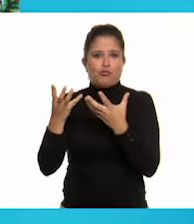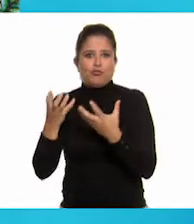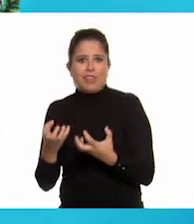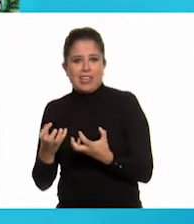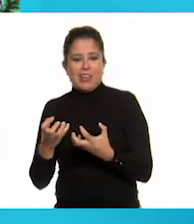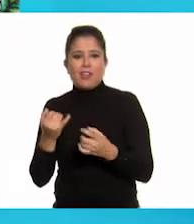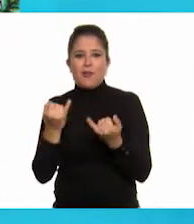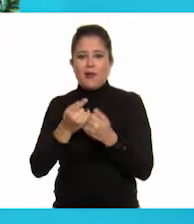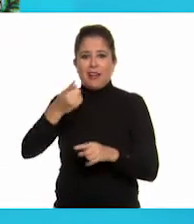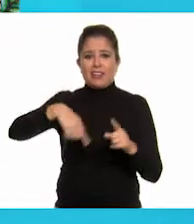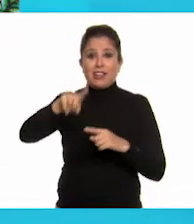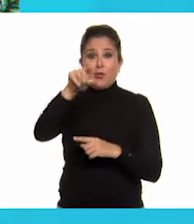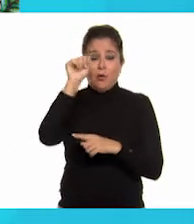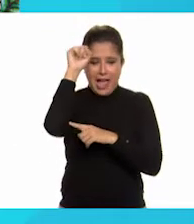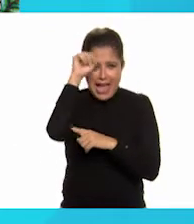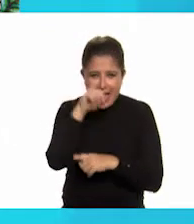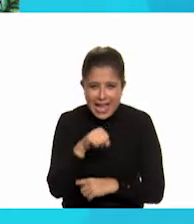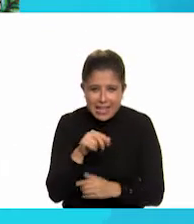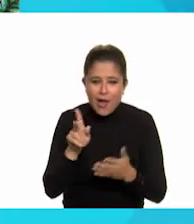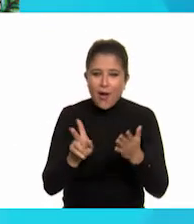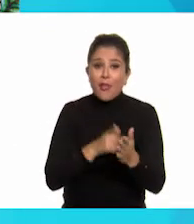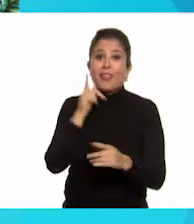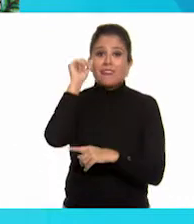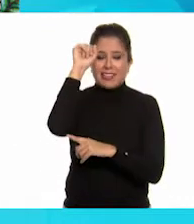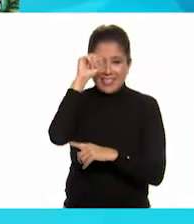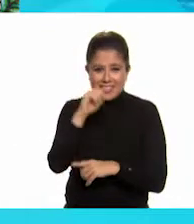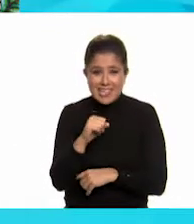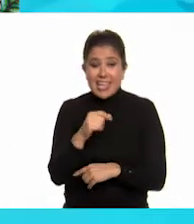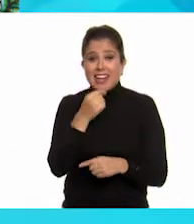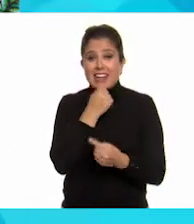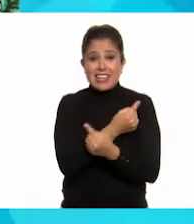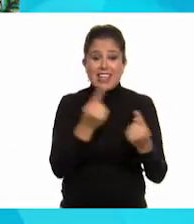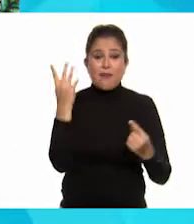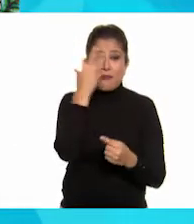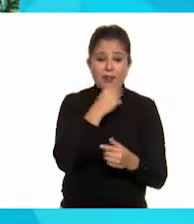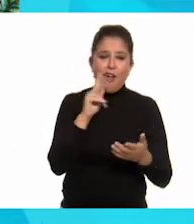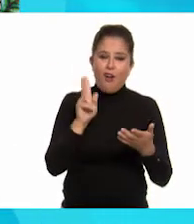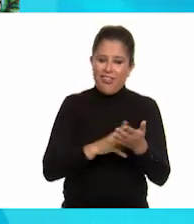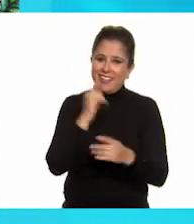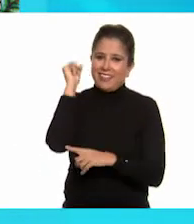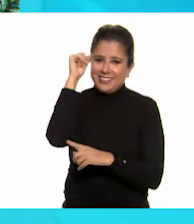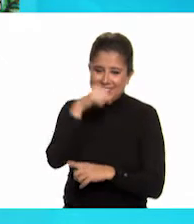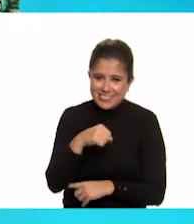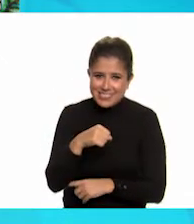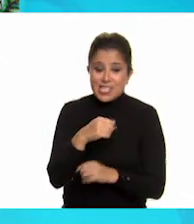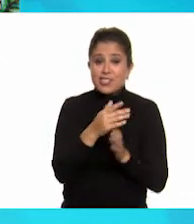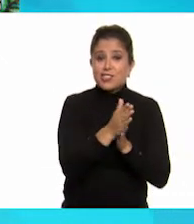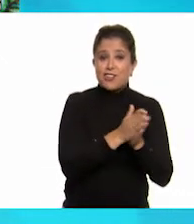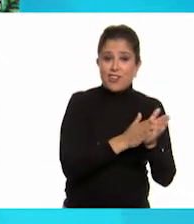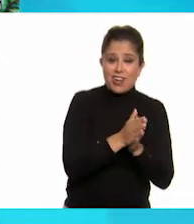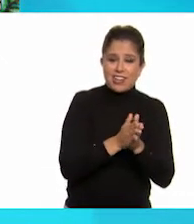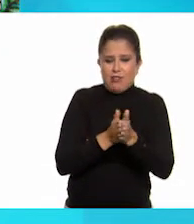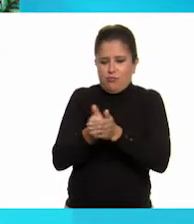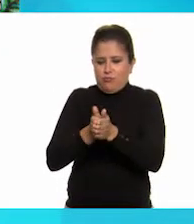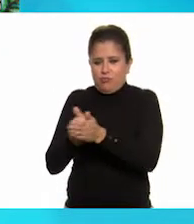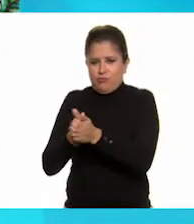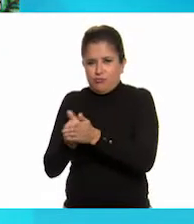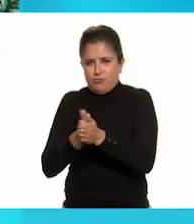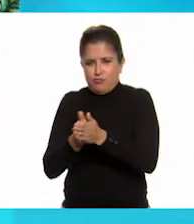demás. Agáchense y vuélvanse a agachar. Las niñas bonitas se vuelven a agachar. Chocolate,